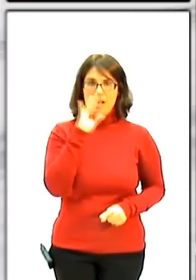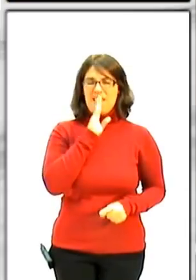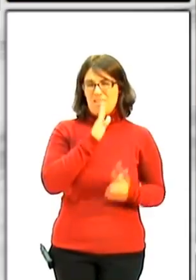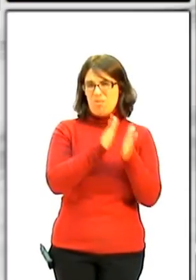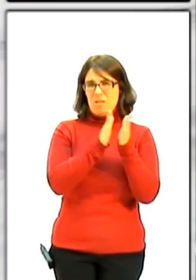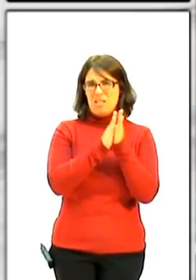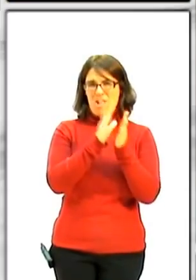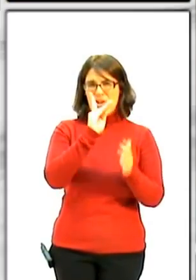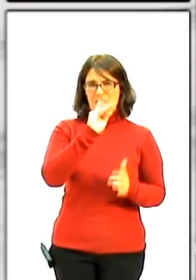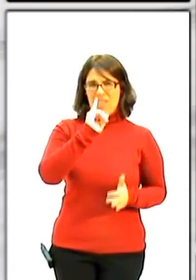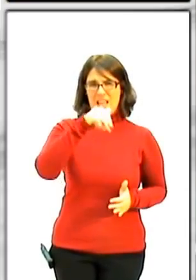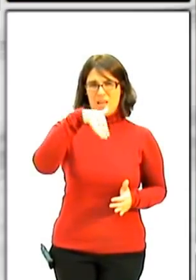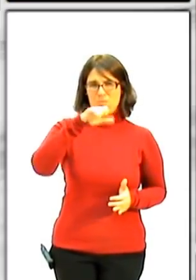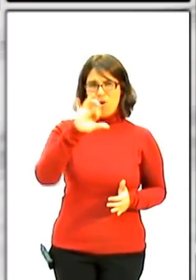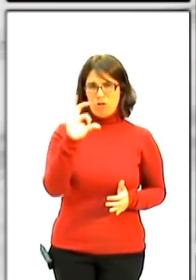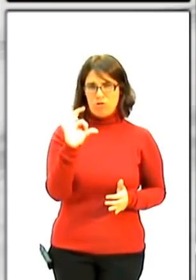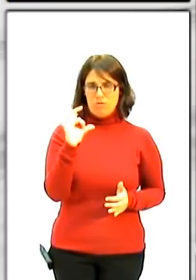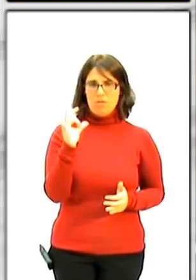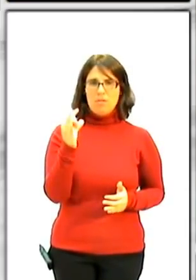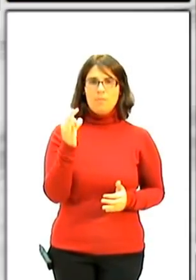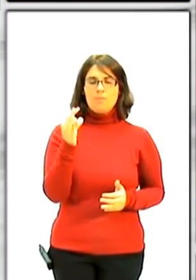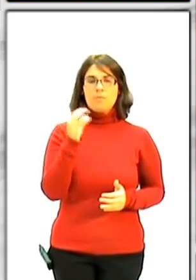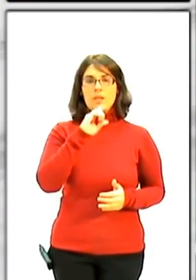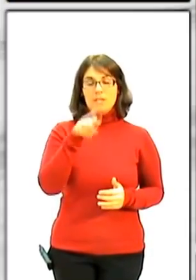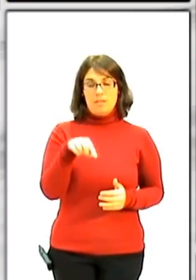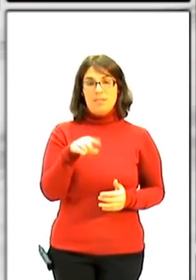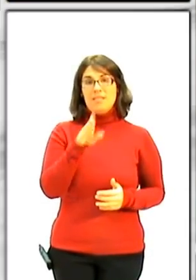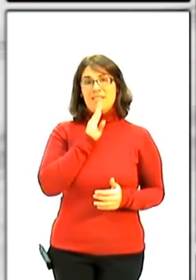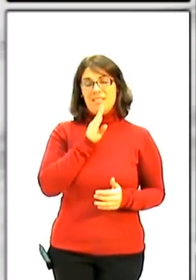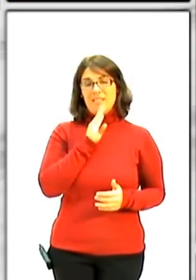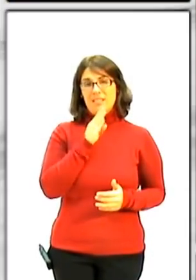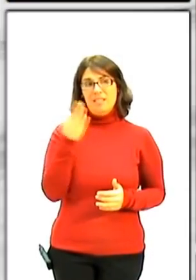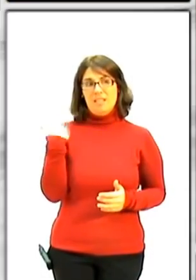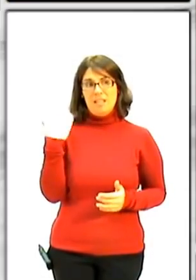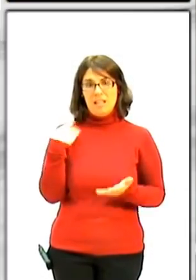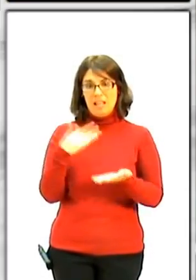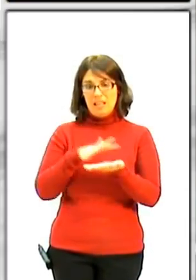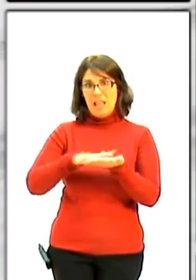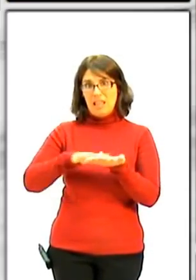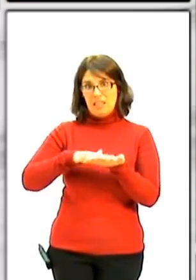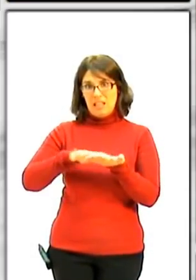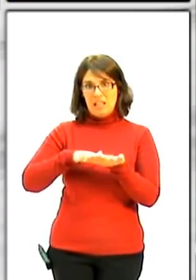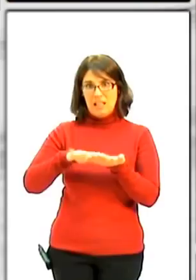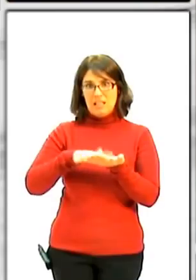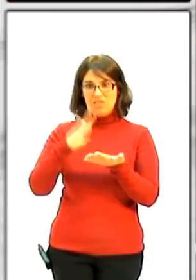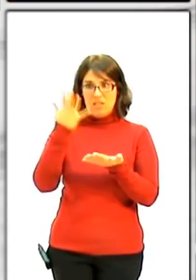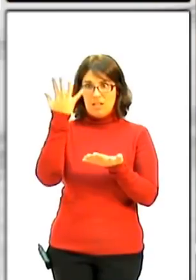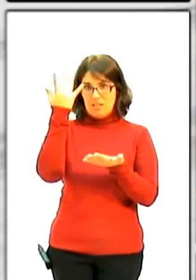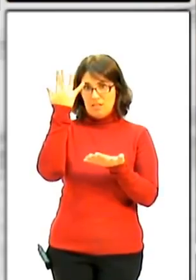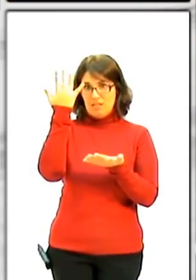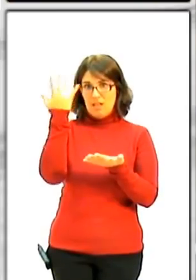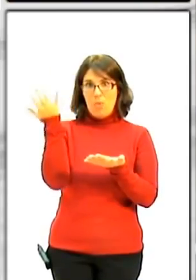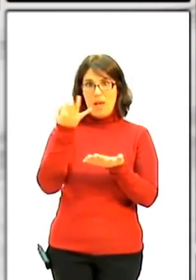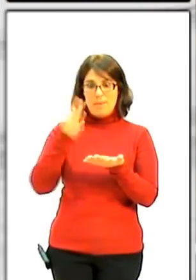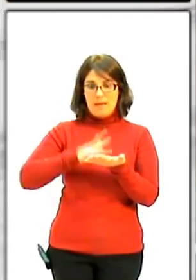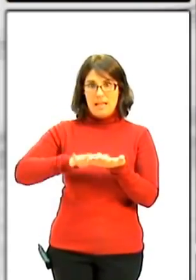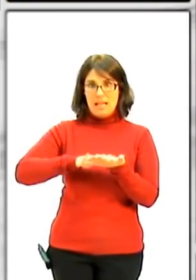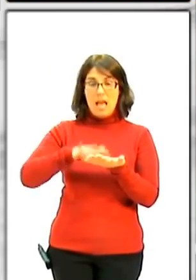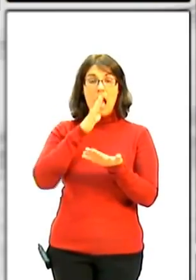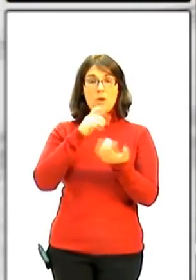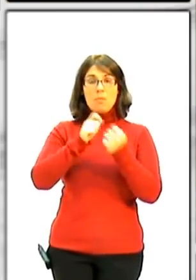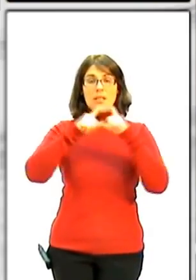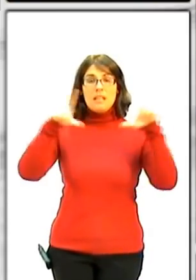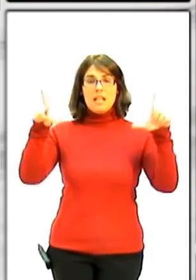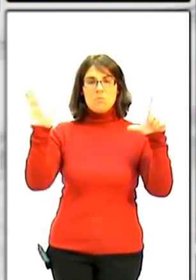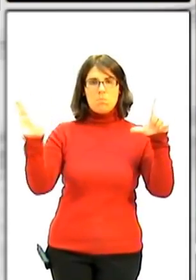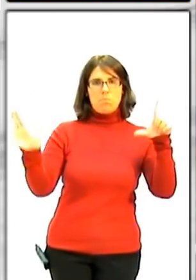en la cartografía táctil aparecía el sentido del tacto. Ahora tenemos pantallas planas, hemos